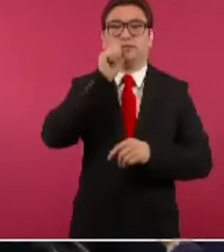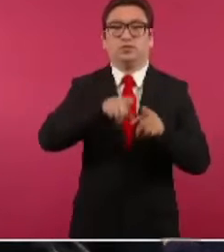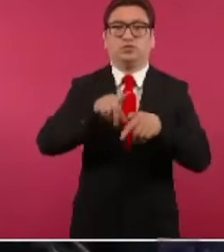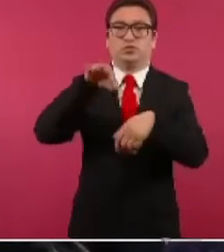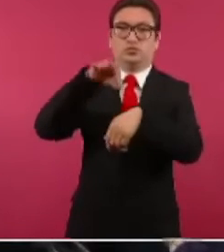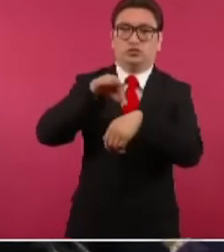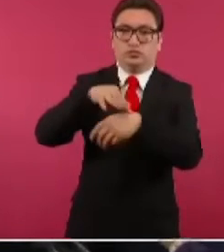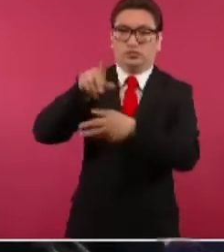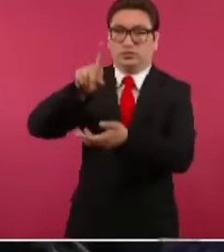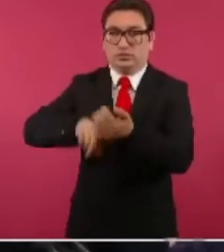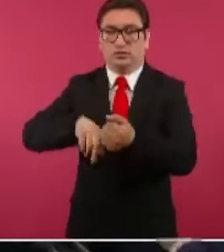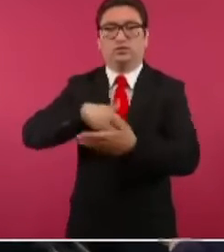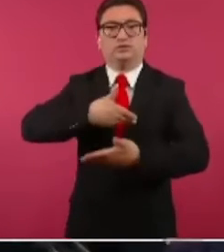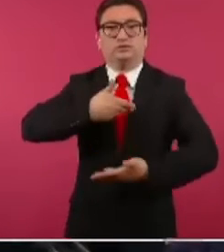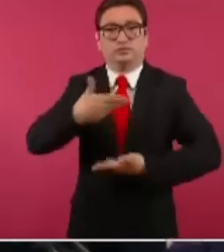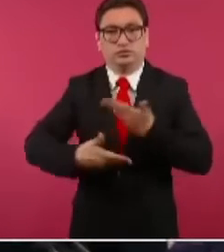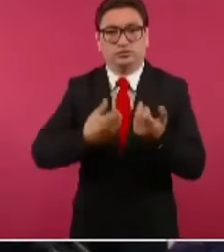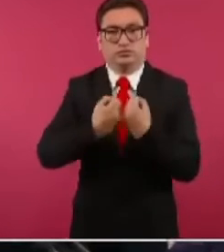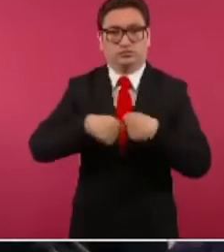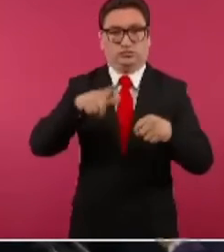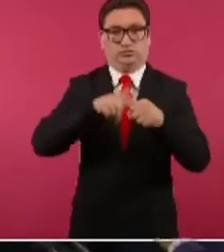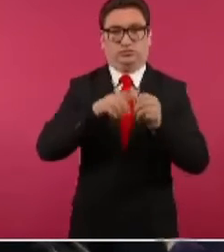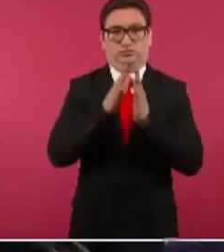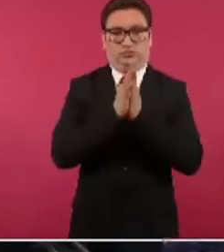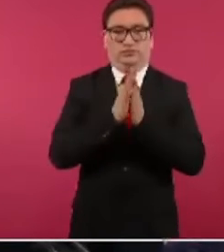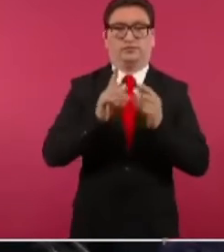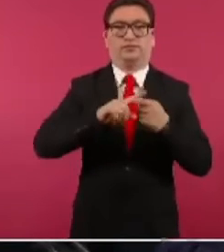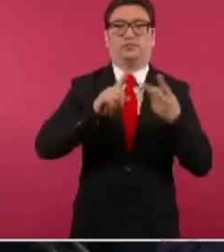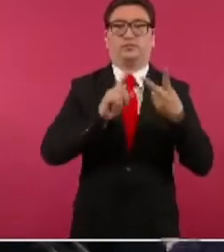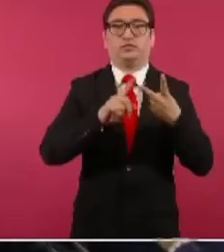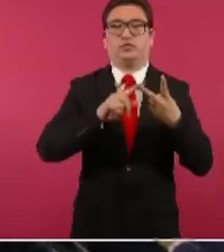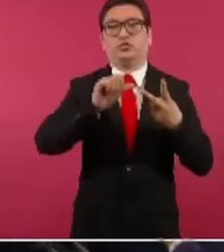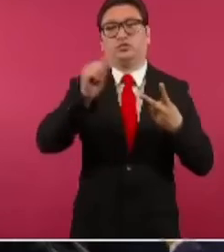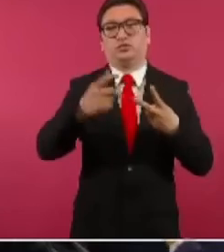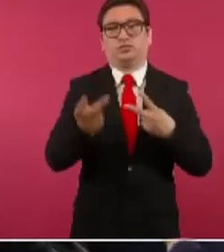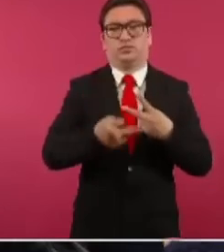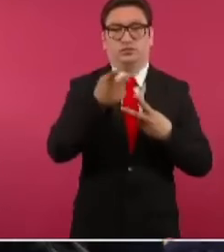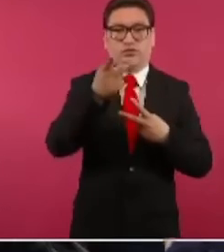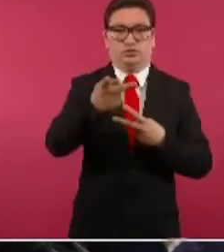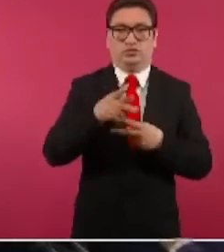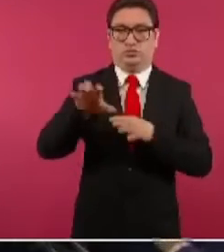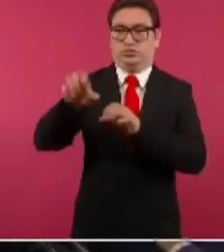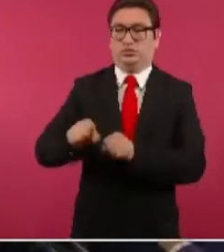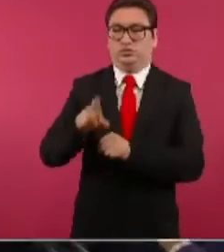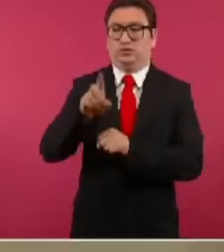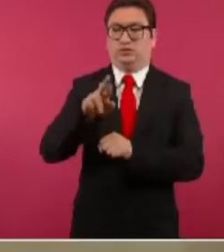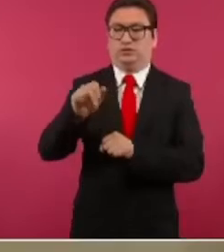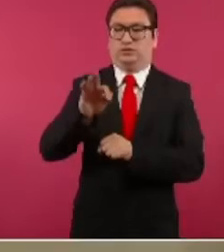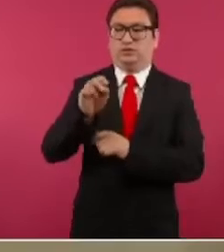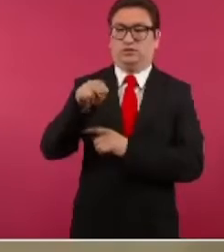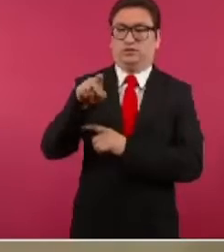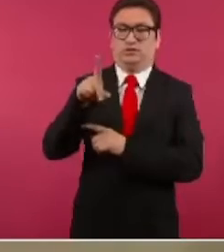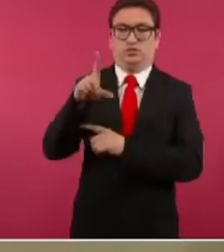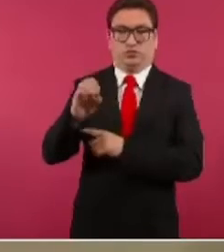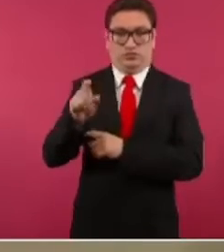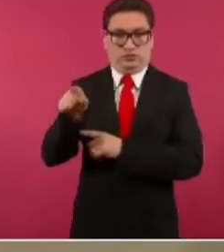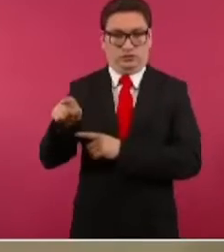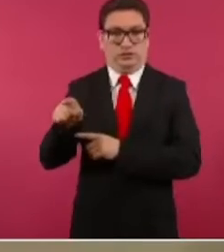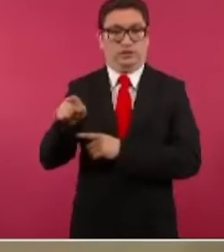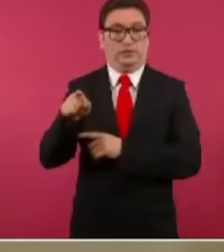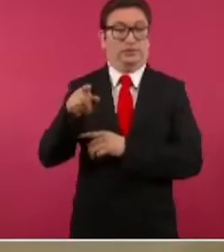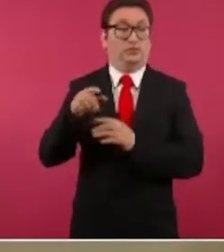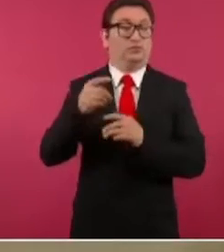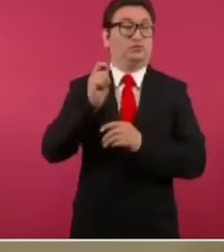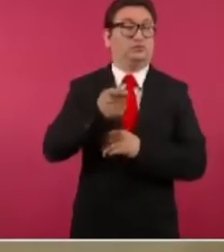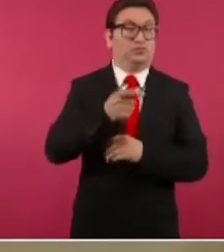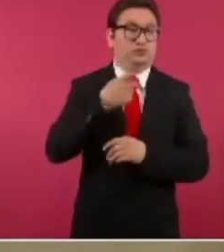de servicio social. Sí. Tengo una segunda pregunta respecto a la detención del doctor Fernando. Preguntar si también es política de